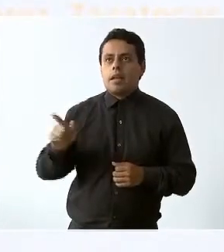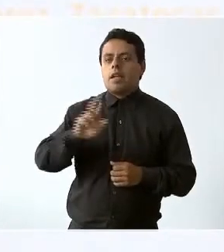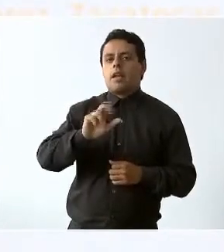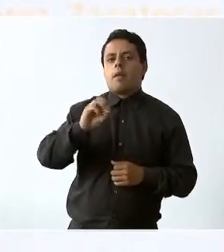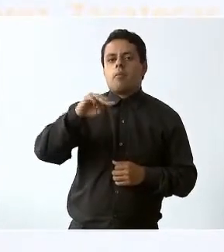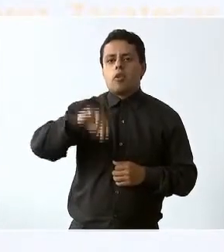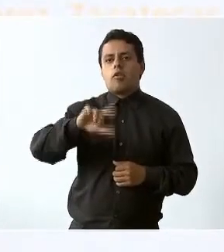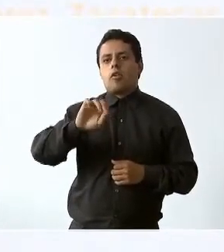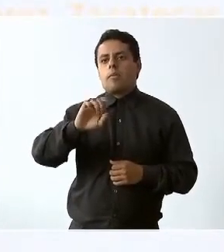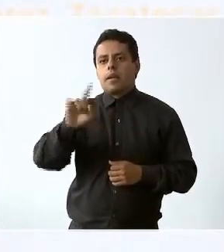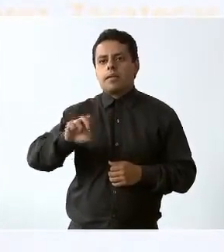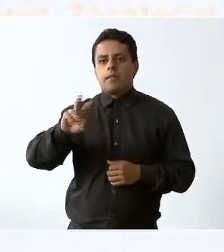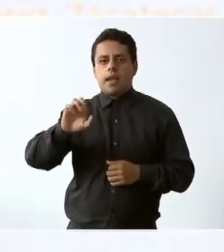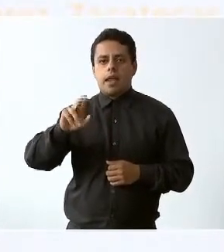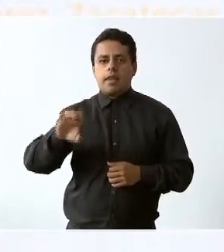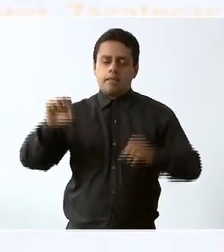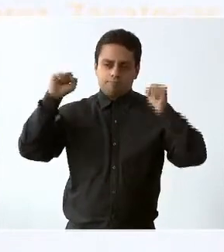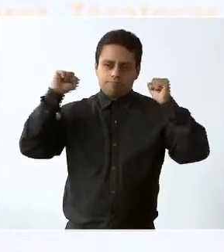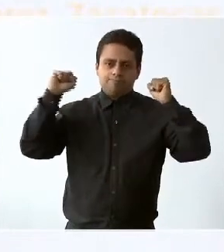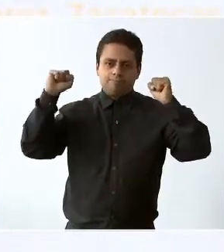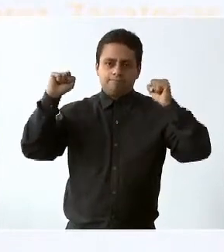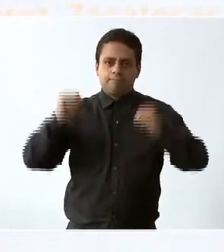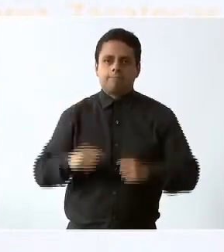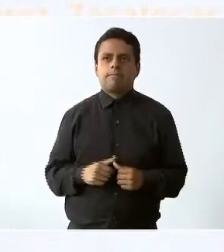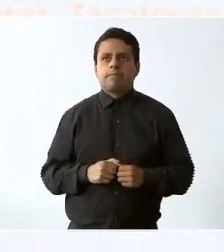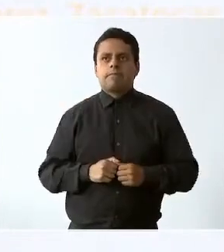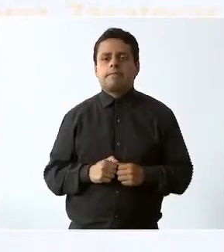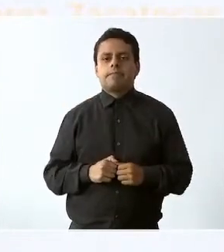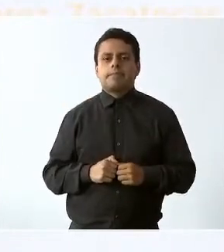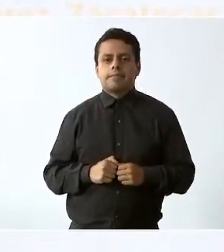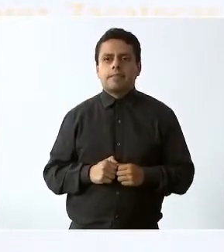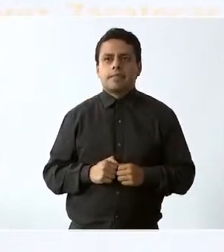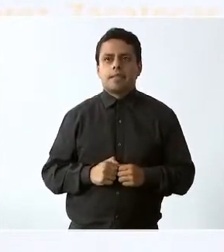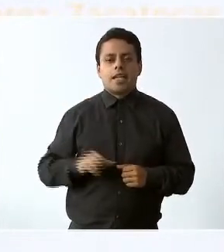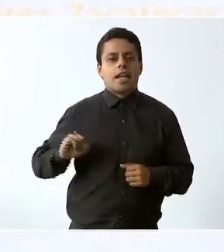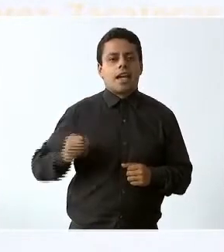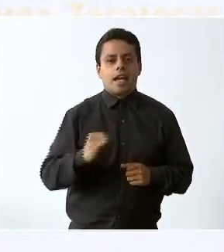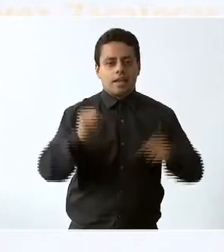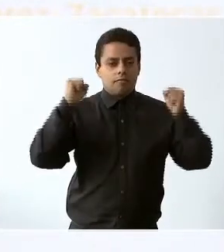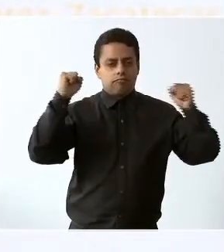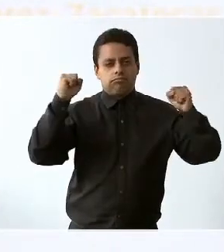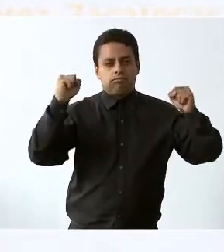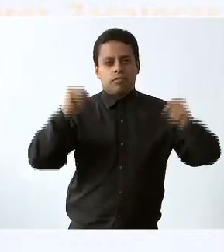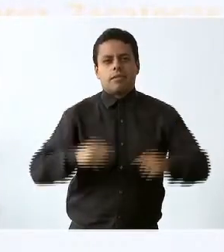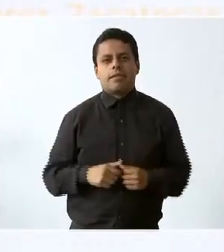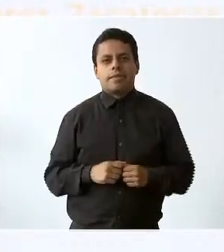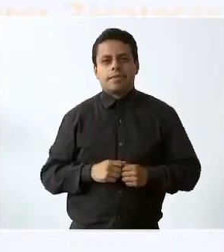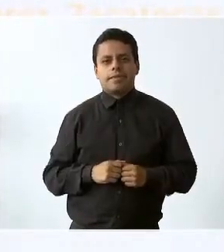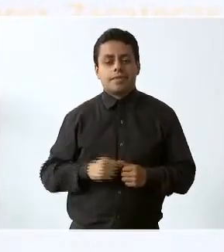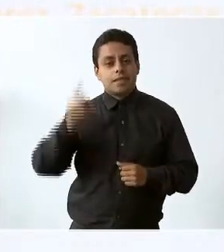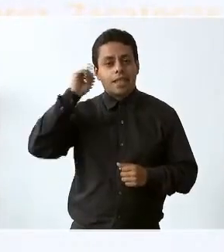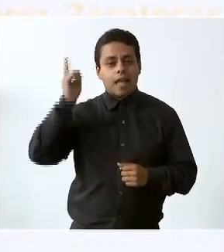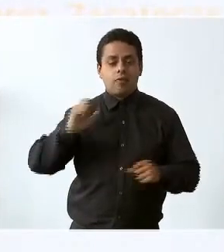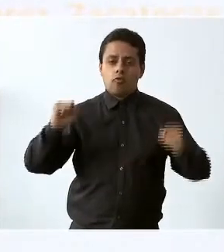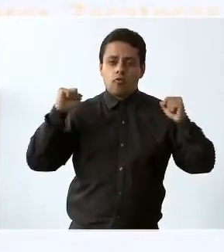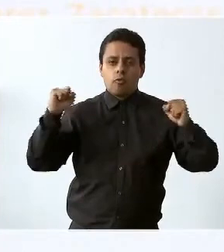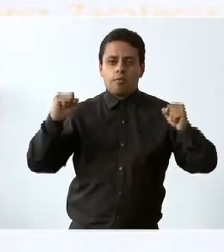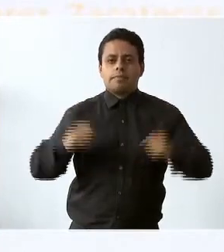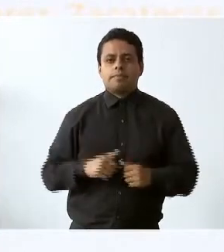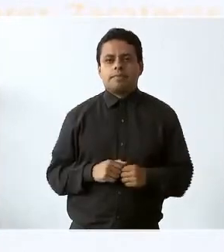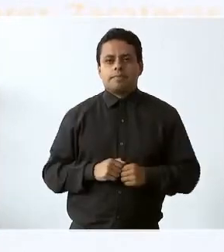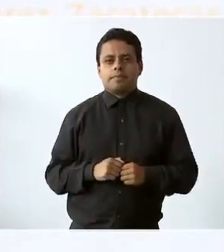Ramón López Velarde, que viva Jerez, que viva